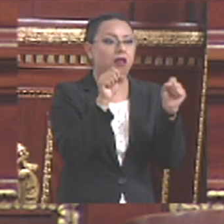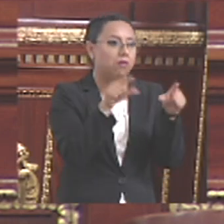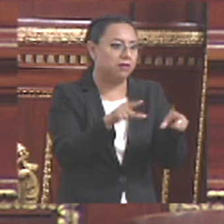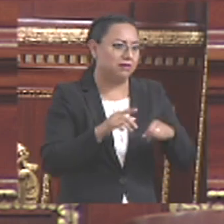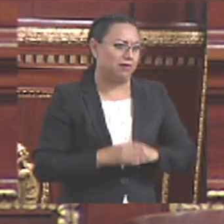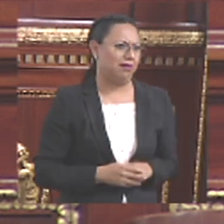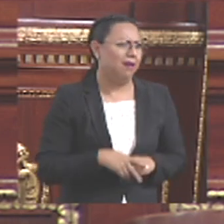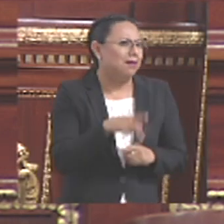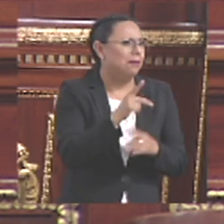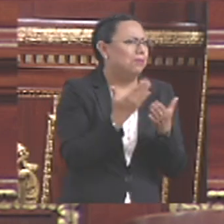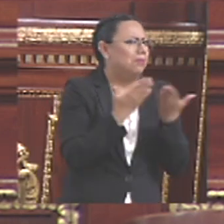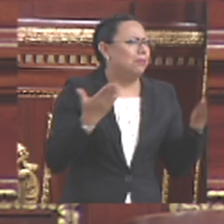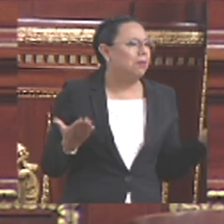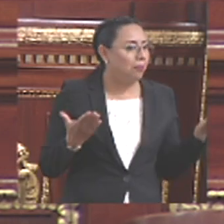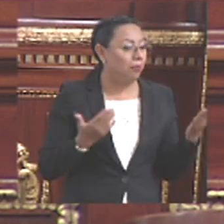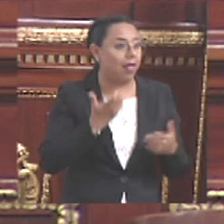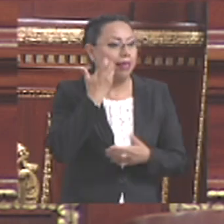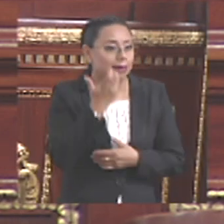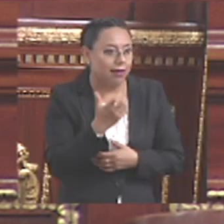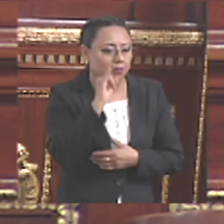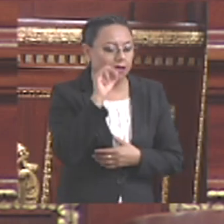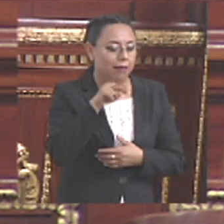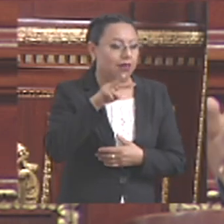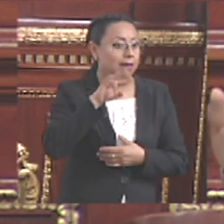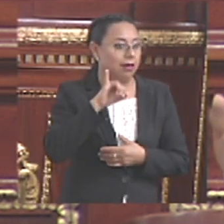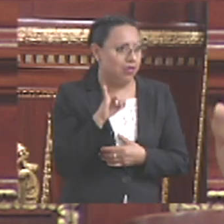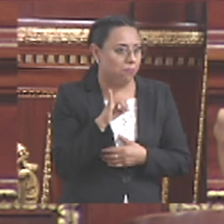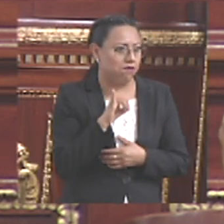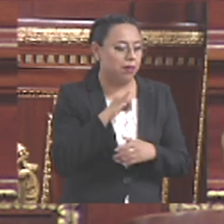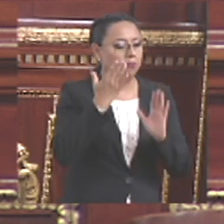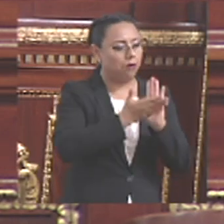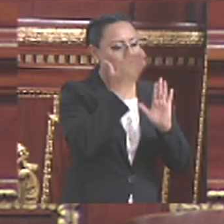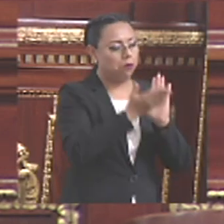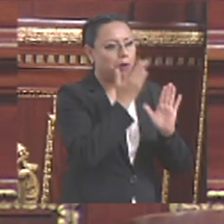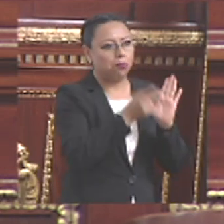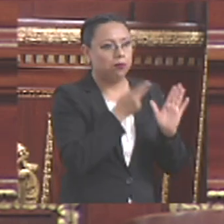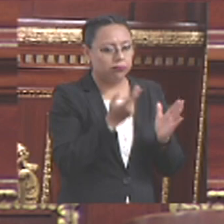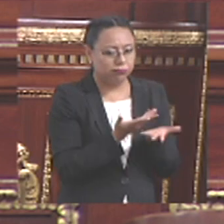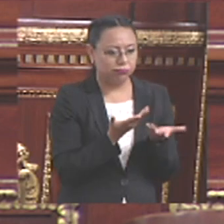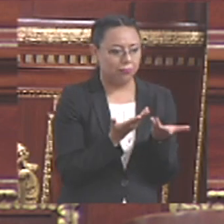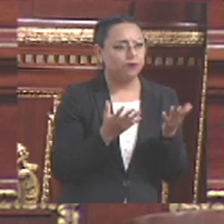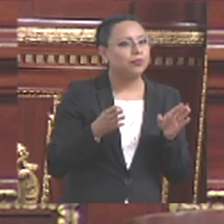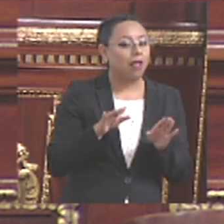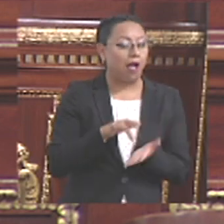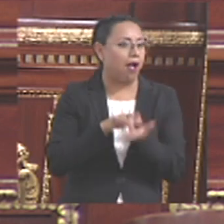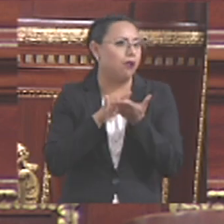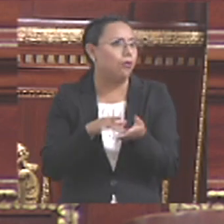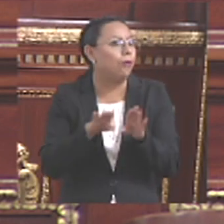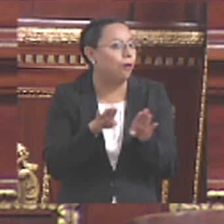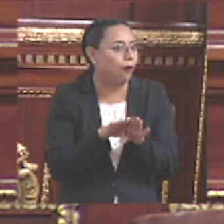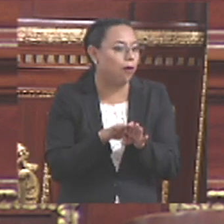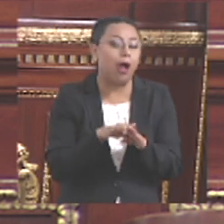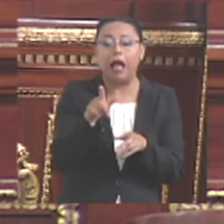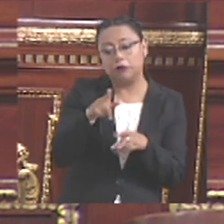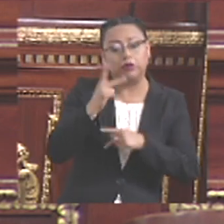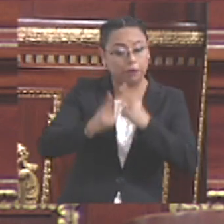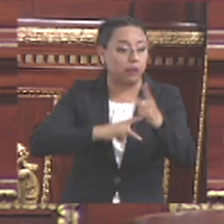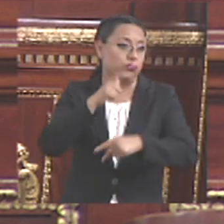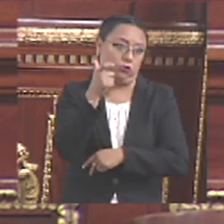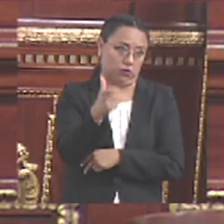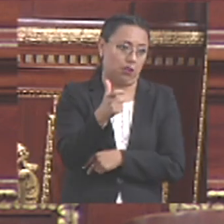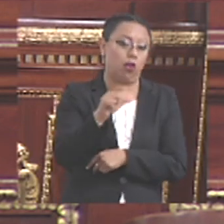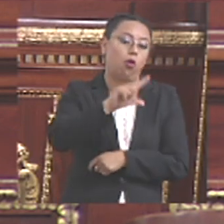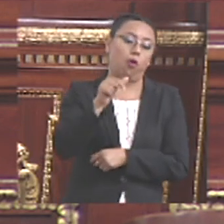el INVI sea quien reconstruya, ofreciéndoles a los damnificados un crédito a 30 años.